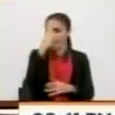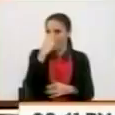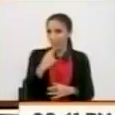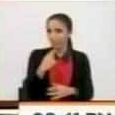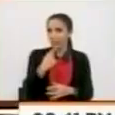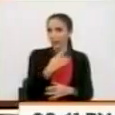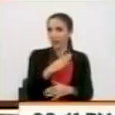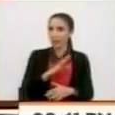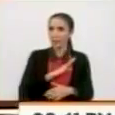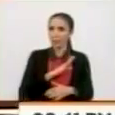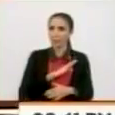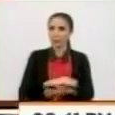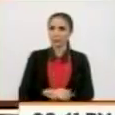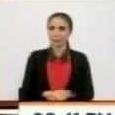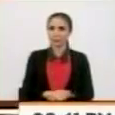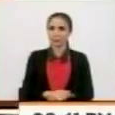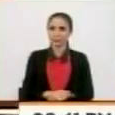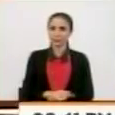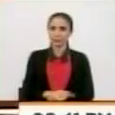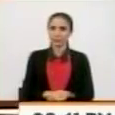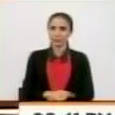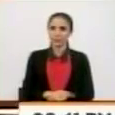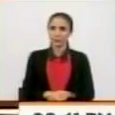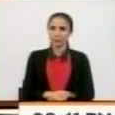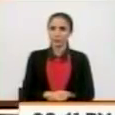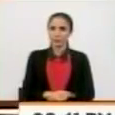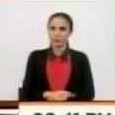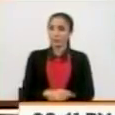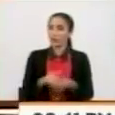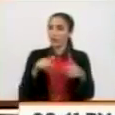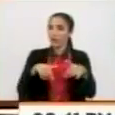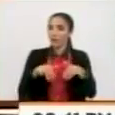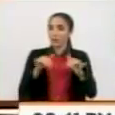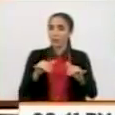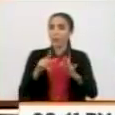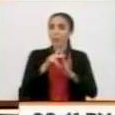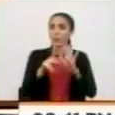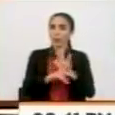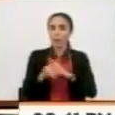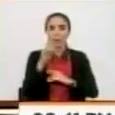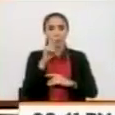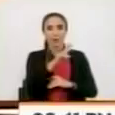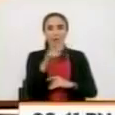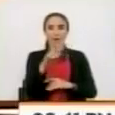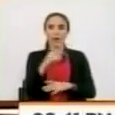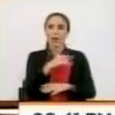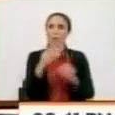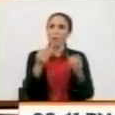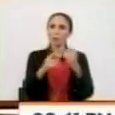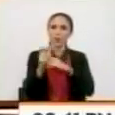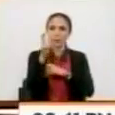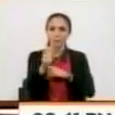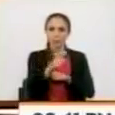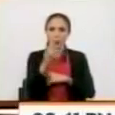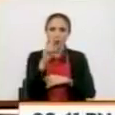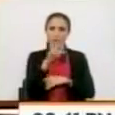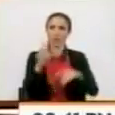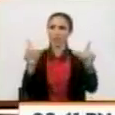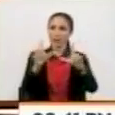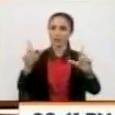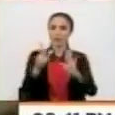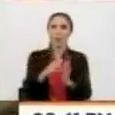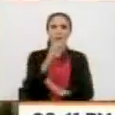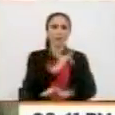personalidad, pues. De hecho, este es un programa visto internacionalmente, ¿no? Es un programa que marca